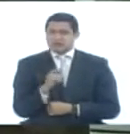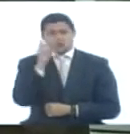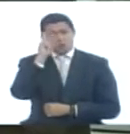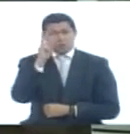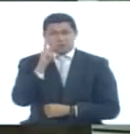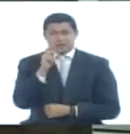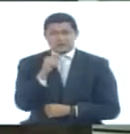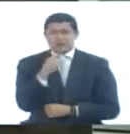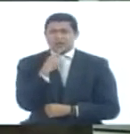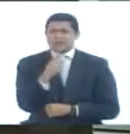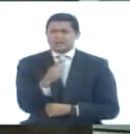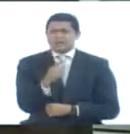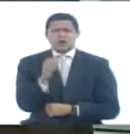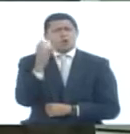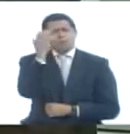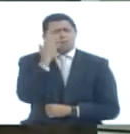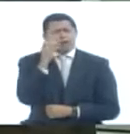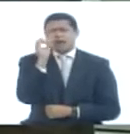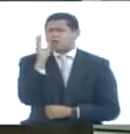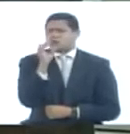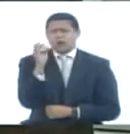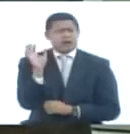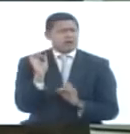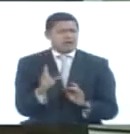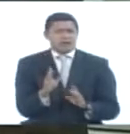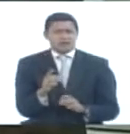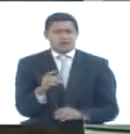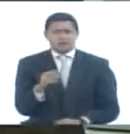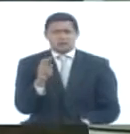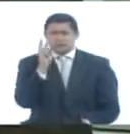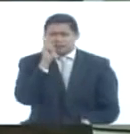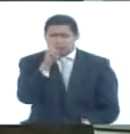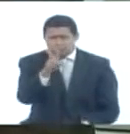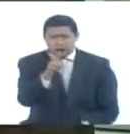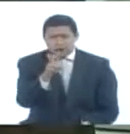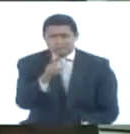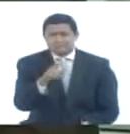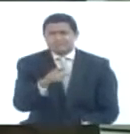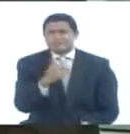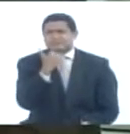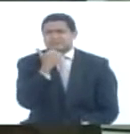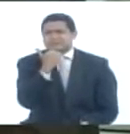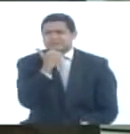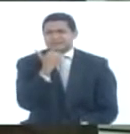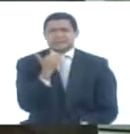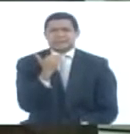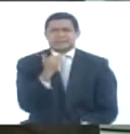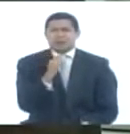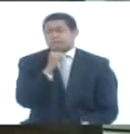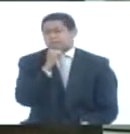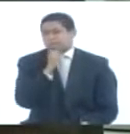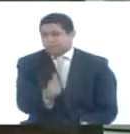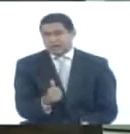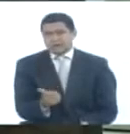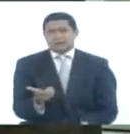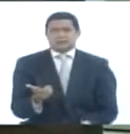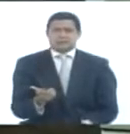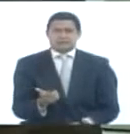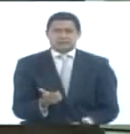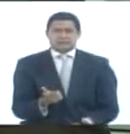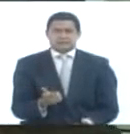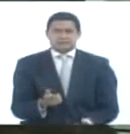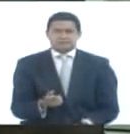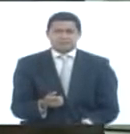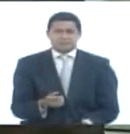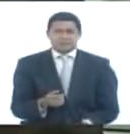ni pica, ni duele, ni molesta. Cuando tú te das cuenta que estás mal por glaucoma, es porque estás ya realmente mal. El glaucoma